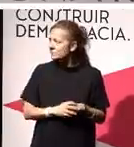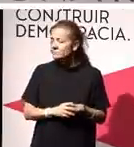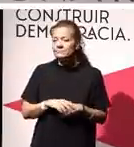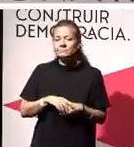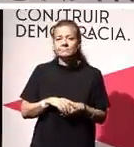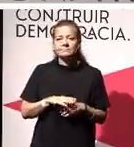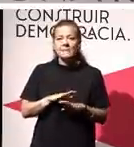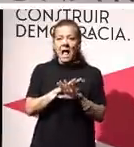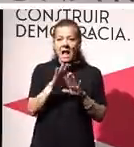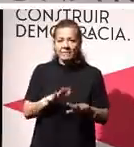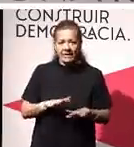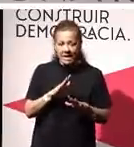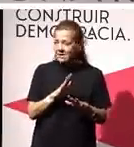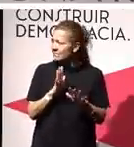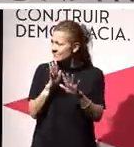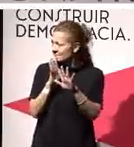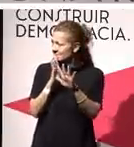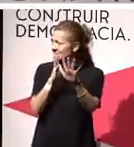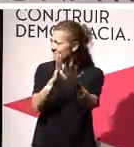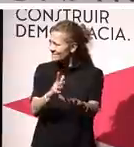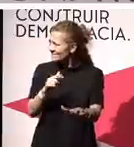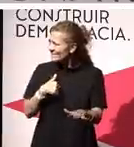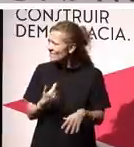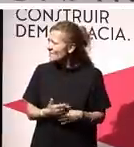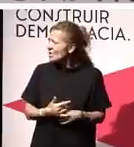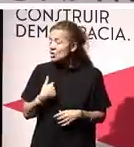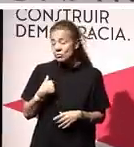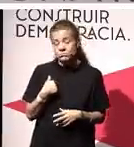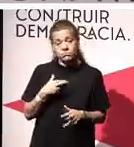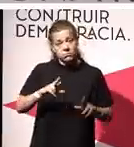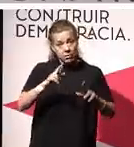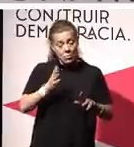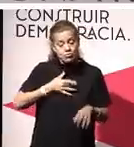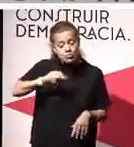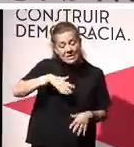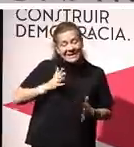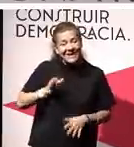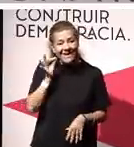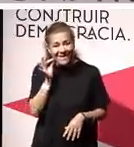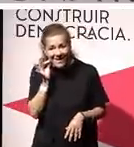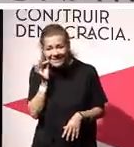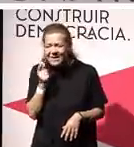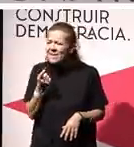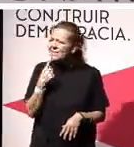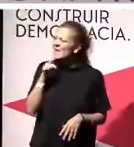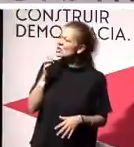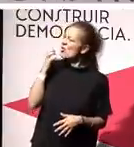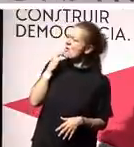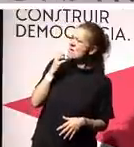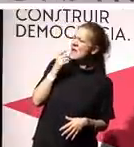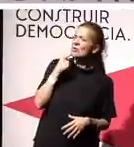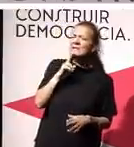década, yo aspiro a que nuestras hijas miren con extrañeza eso que se llama